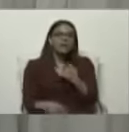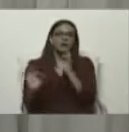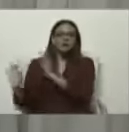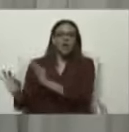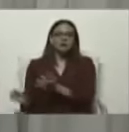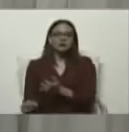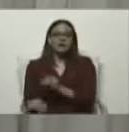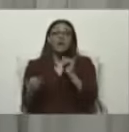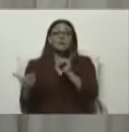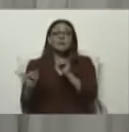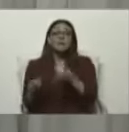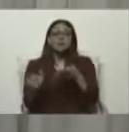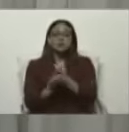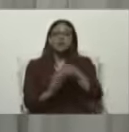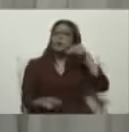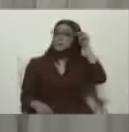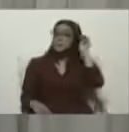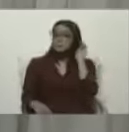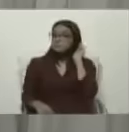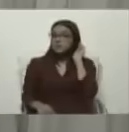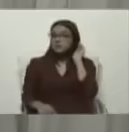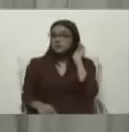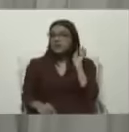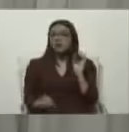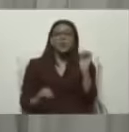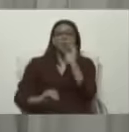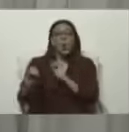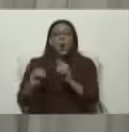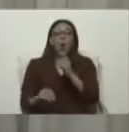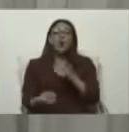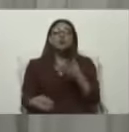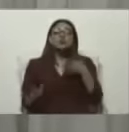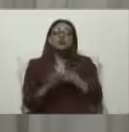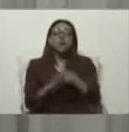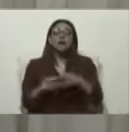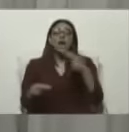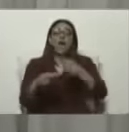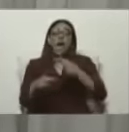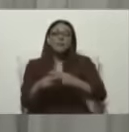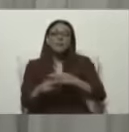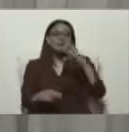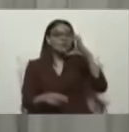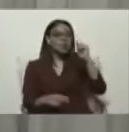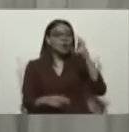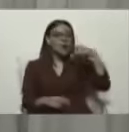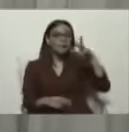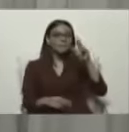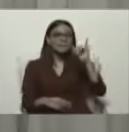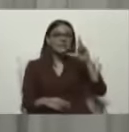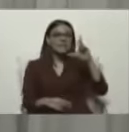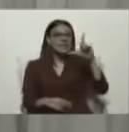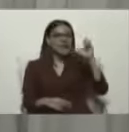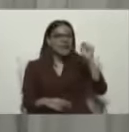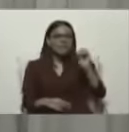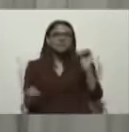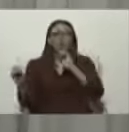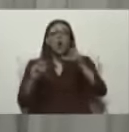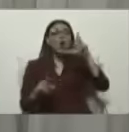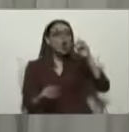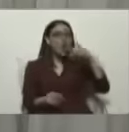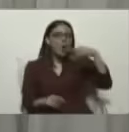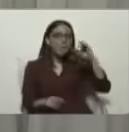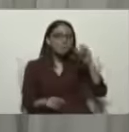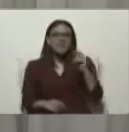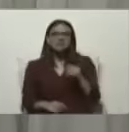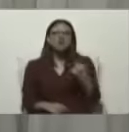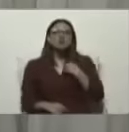un tal Machado, o Zuluaga, o Capriles, o López. No,